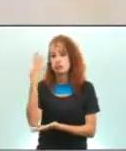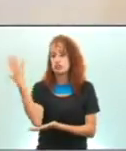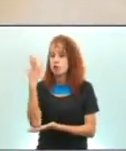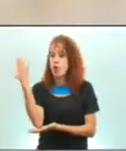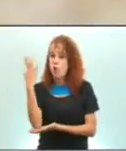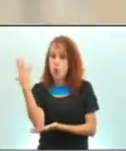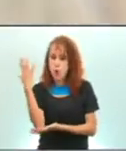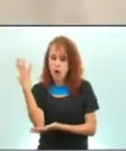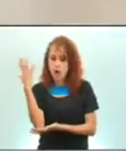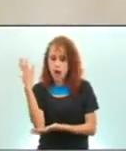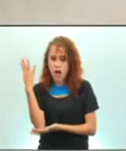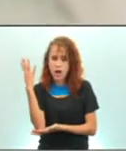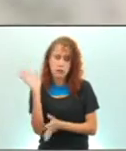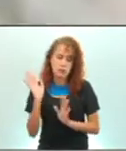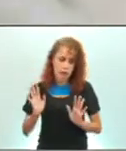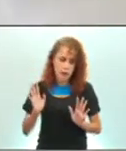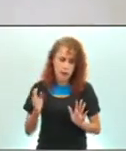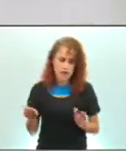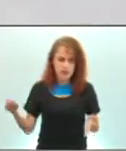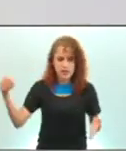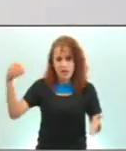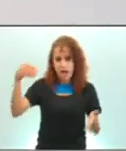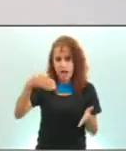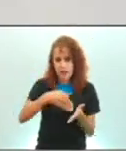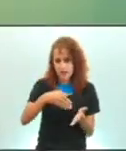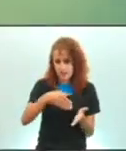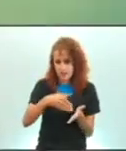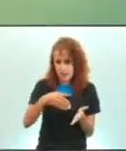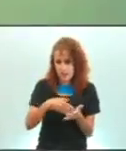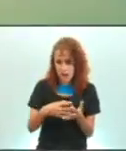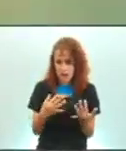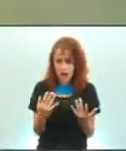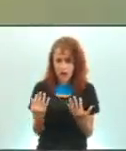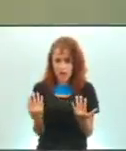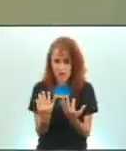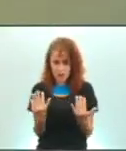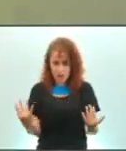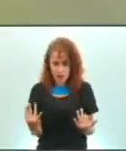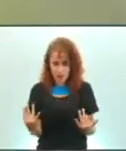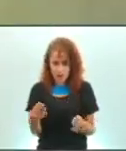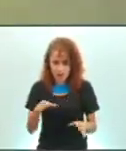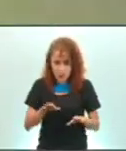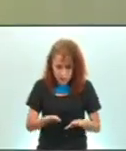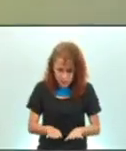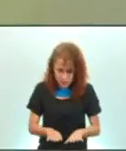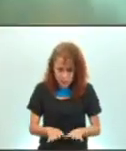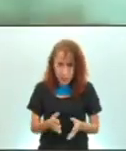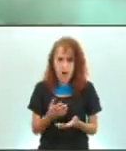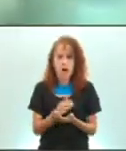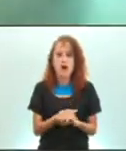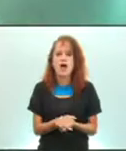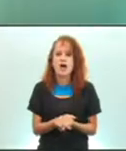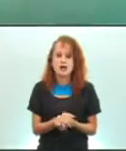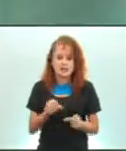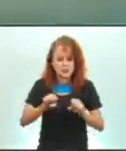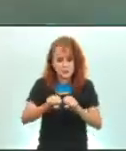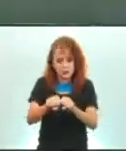Los huracanes habitualmente afectan a los arrecifes ubicados a poca profundidad, produciendo grandes destrozos en los